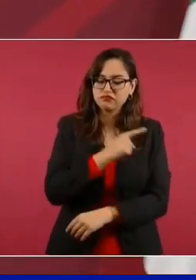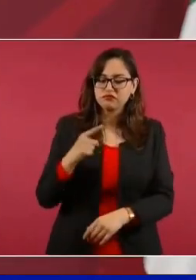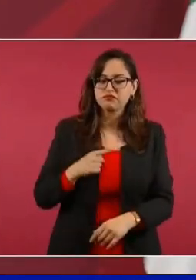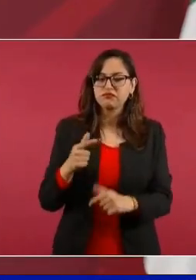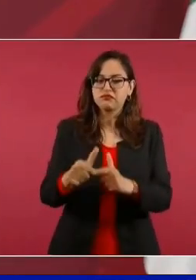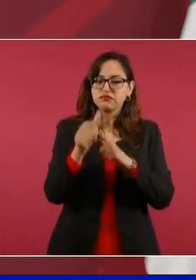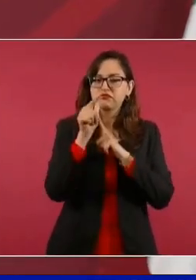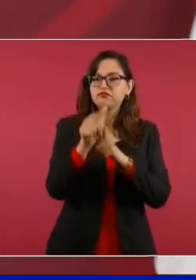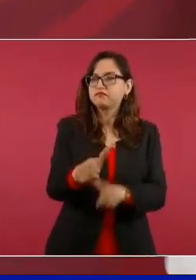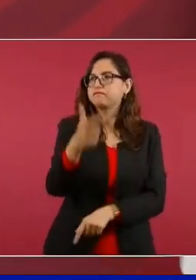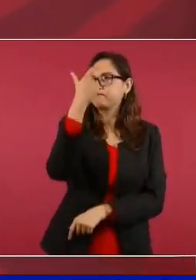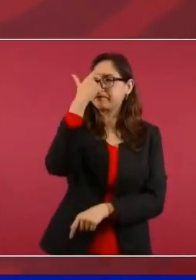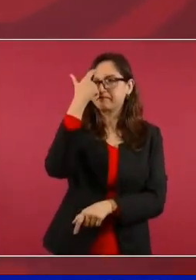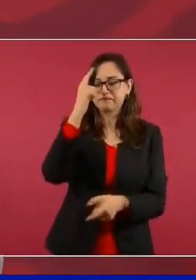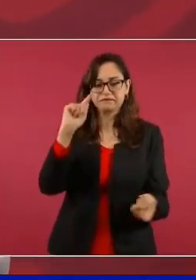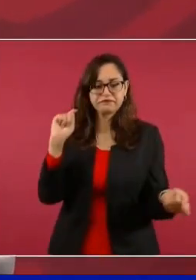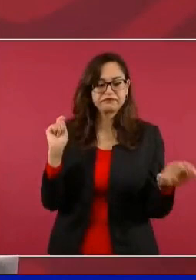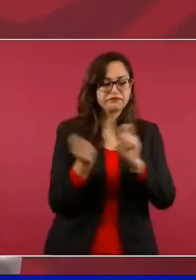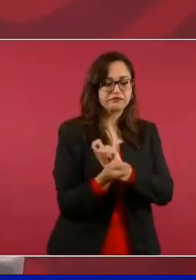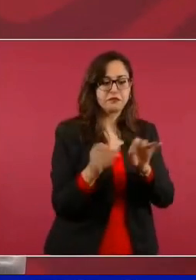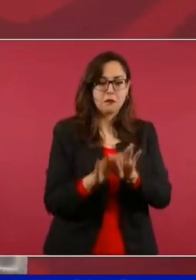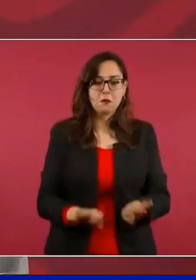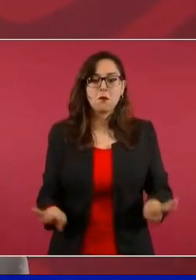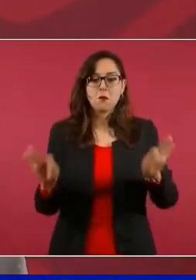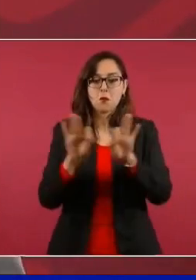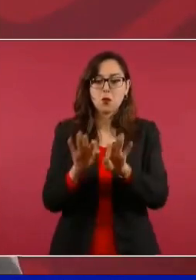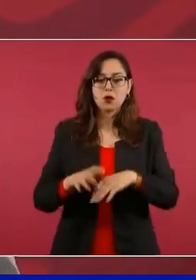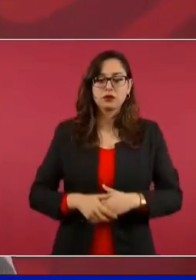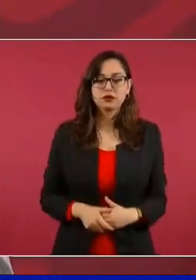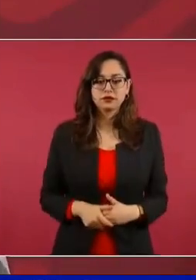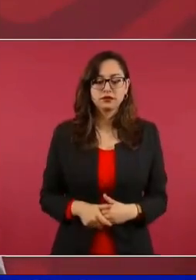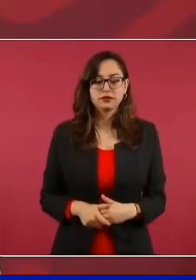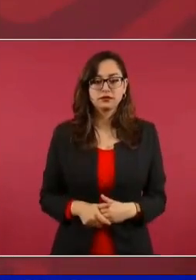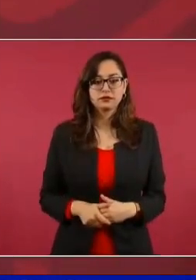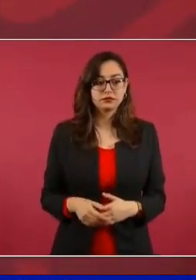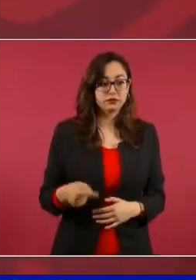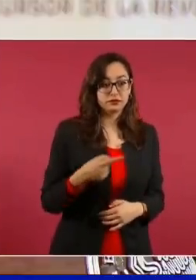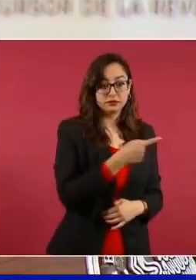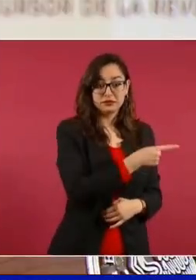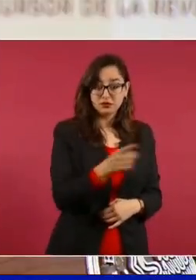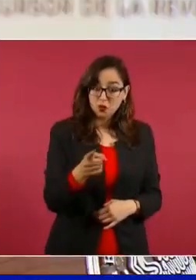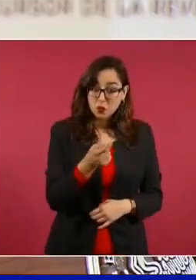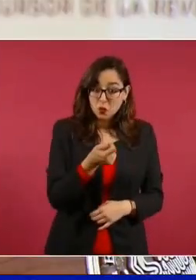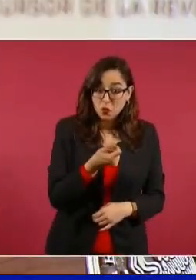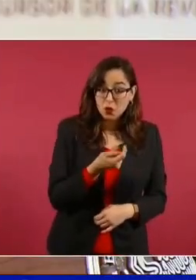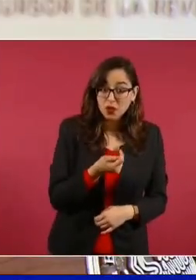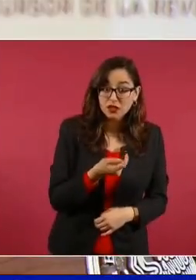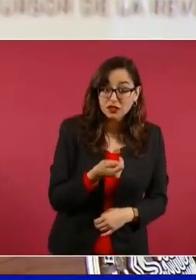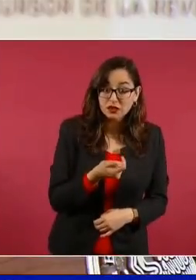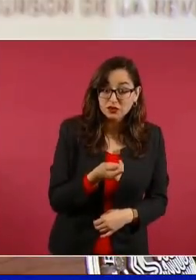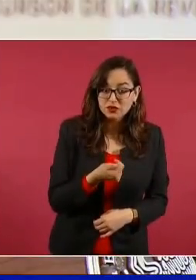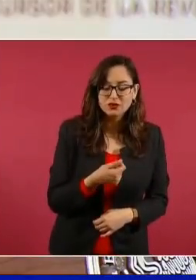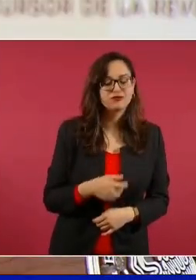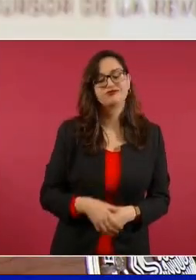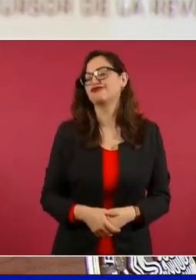el cambio de mentalidad. No son pocos,